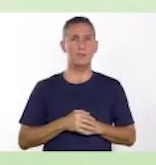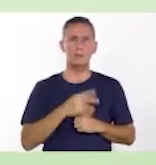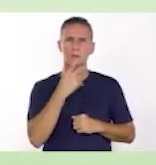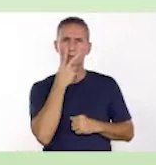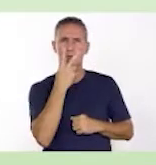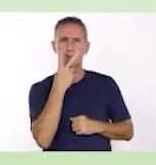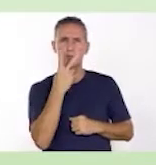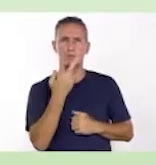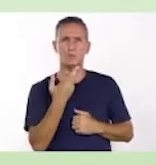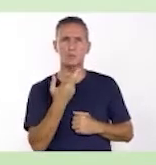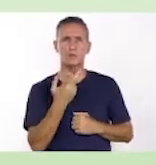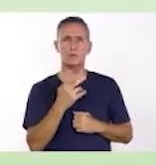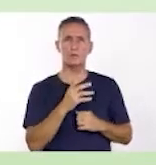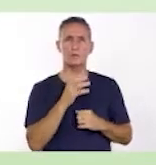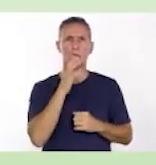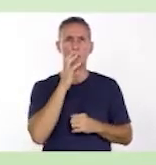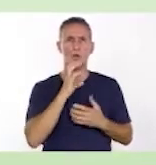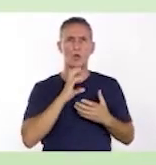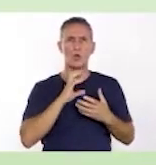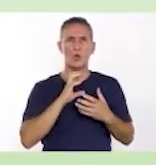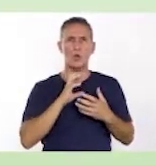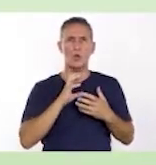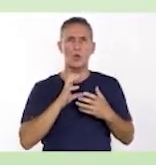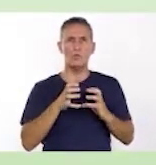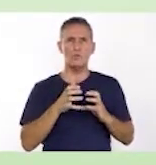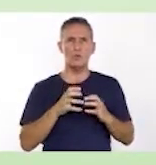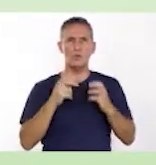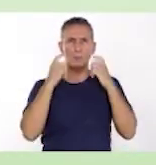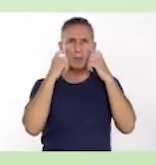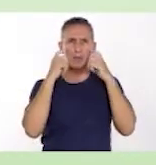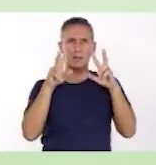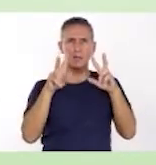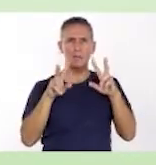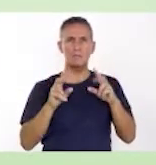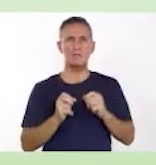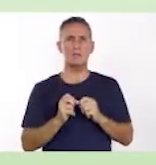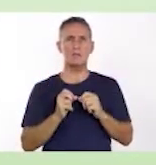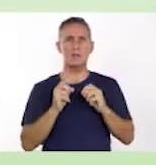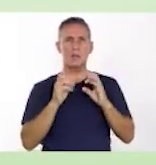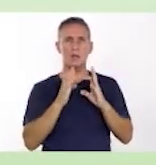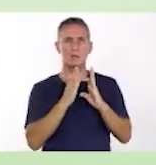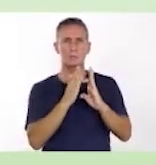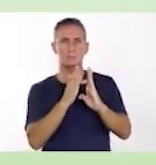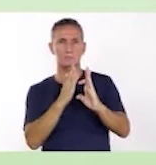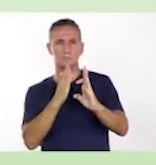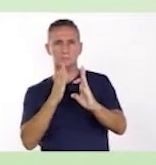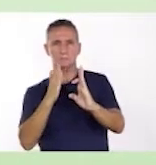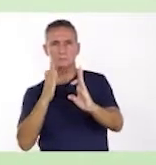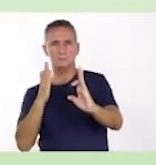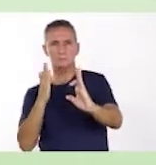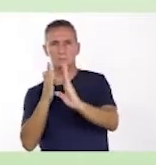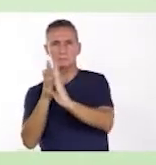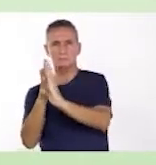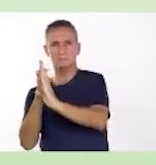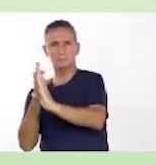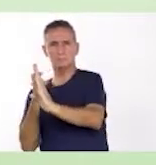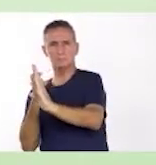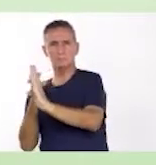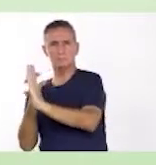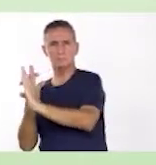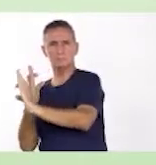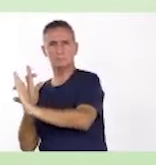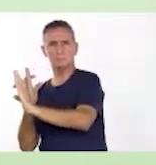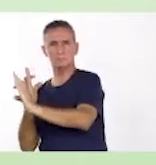del fenómeno de alienación del hombre, salirse de la línea, ¿no?, de sentirse extraño,